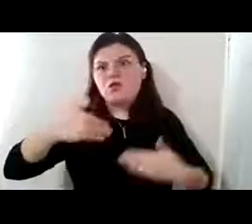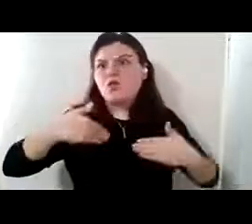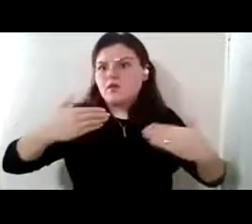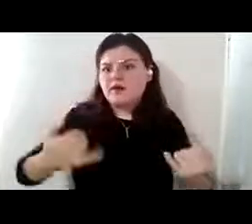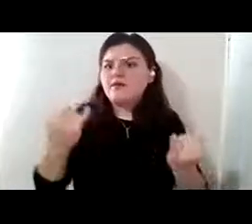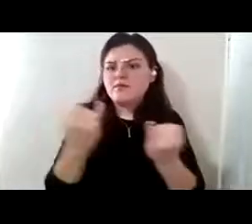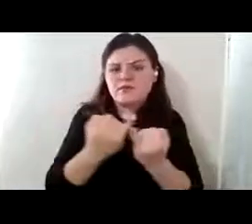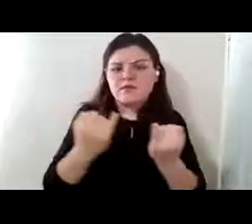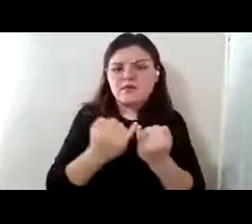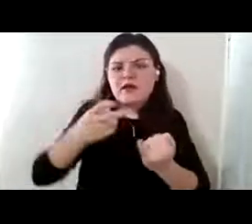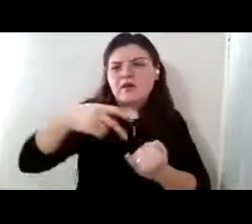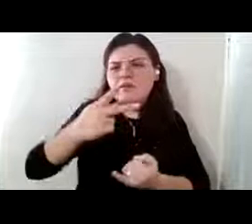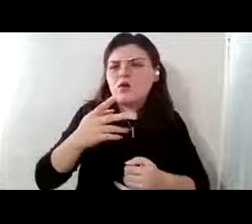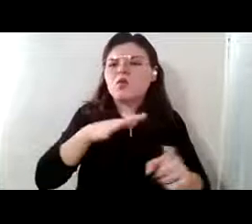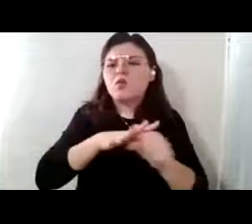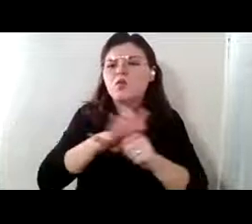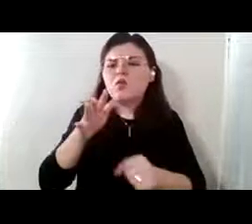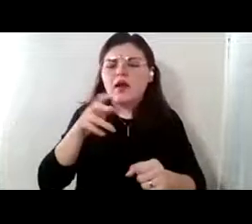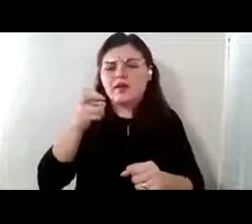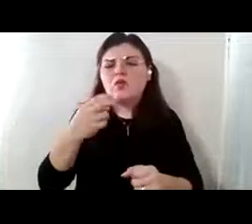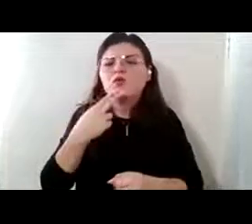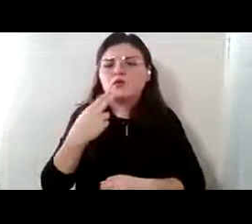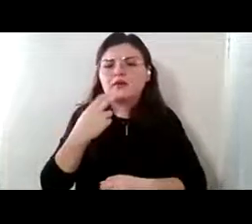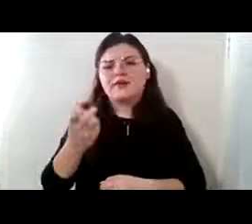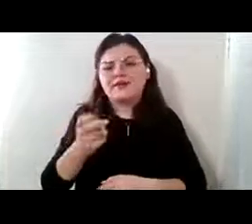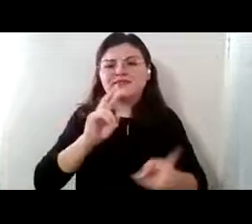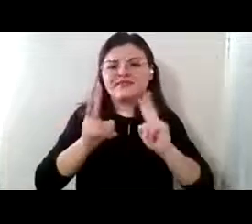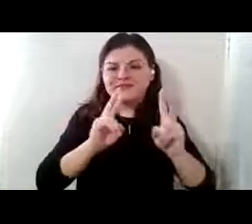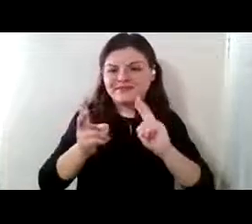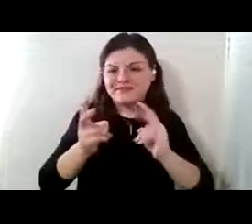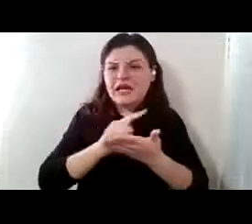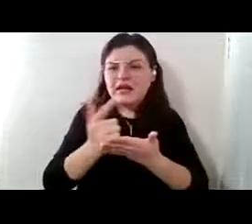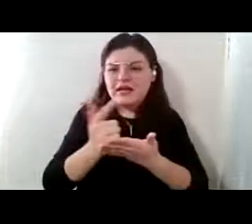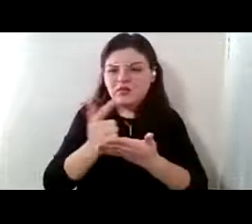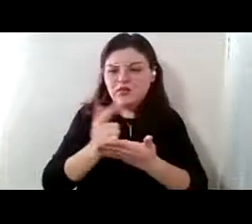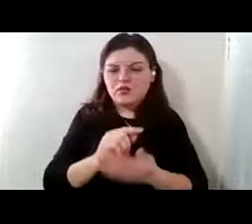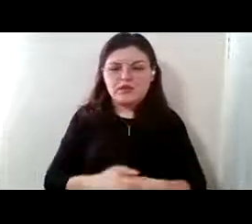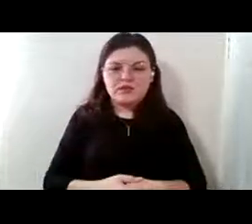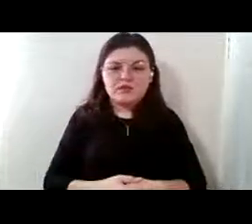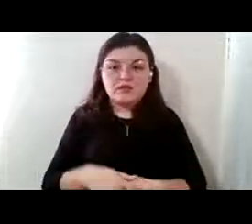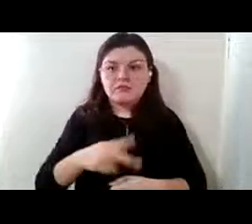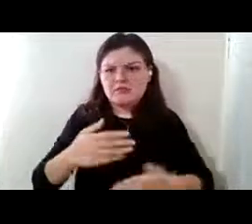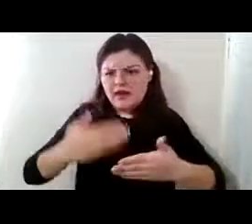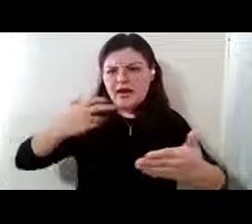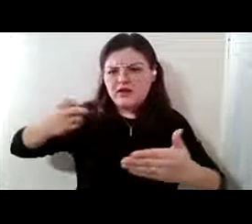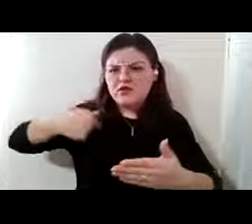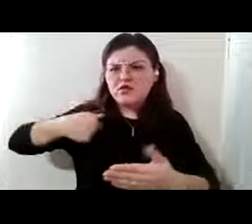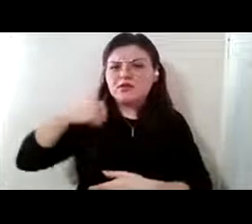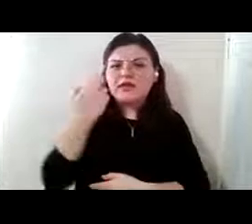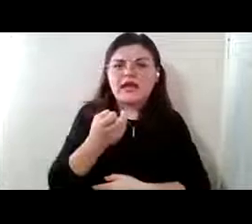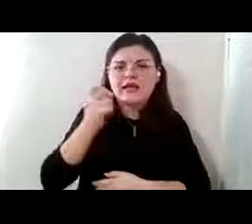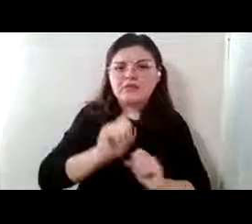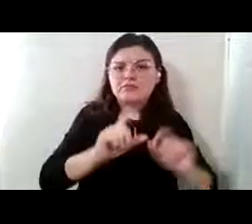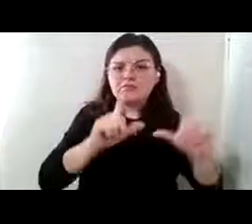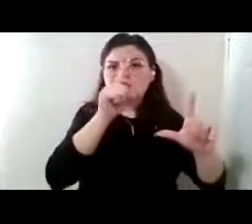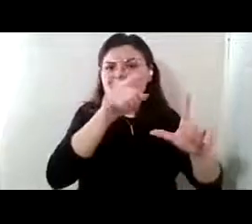través de algo maravilloso que es la charla literaria. Entonces, antes de comenzar, me gustaría compartir con ustedes esta estadística. Es